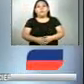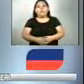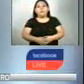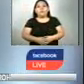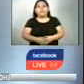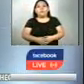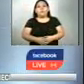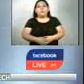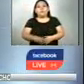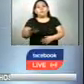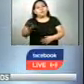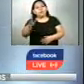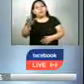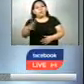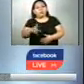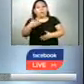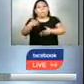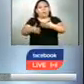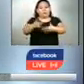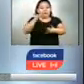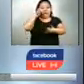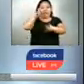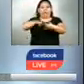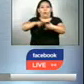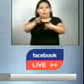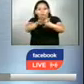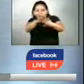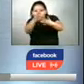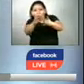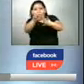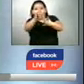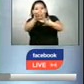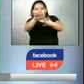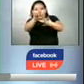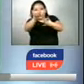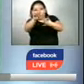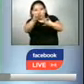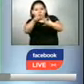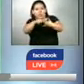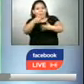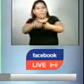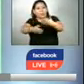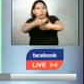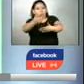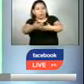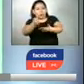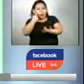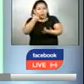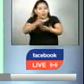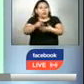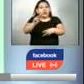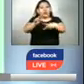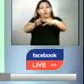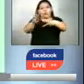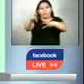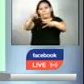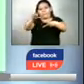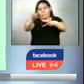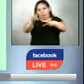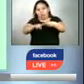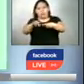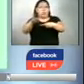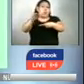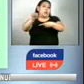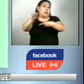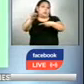no más de un proceso de verificación de nuestras cuentas, lo que se denomina proceso de verificación de dos pasos. Puede ser un